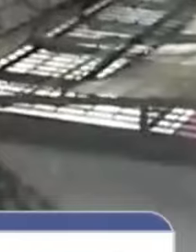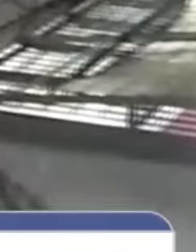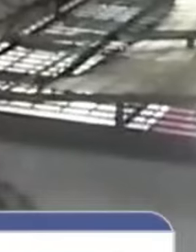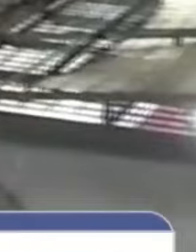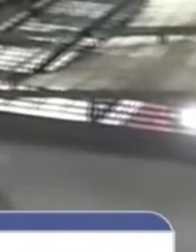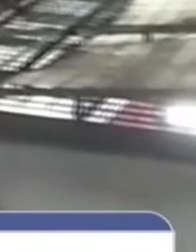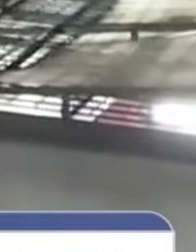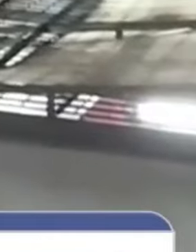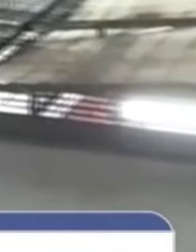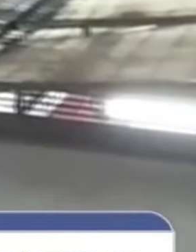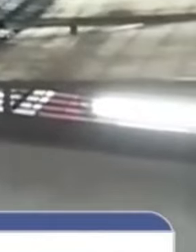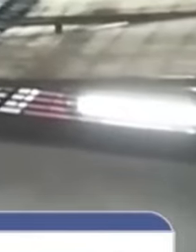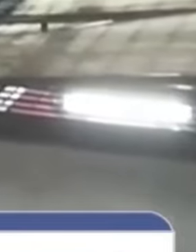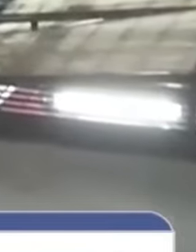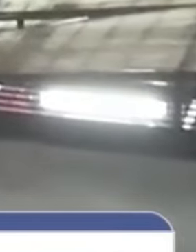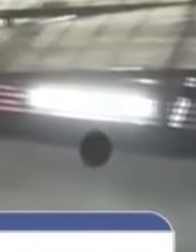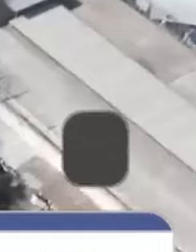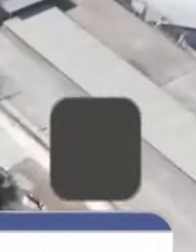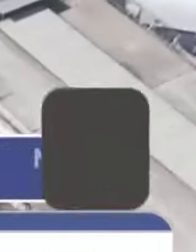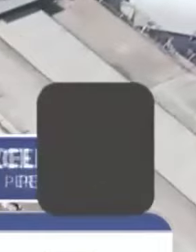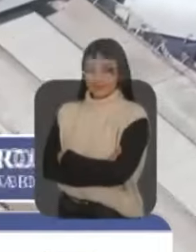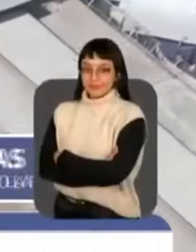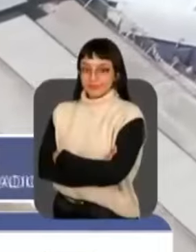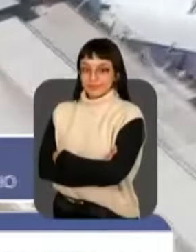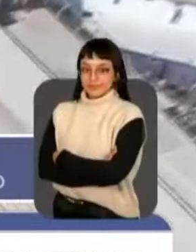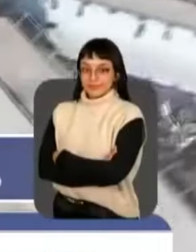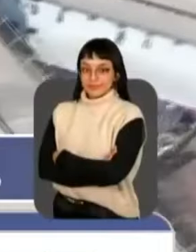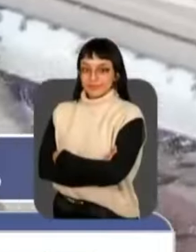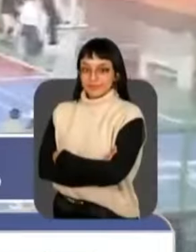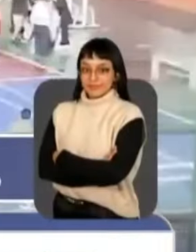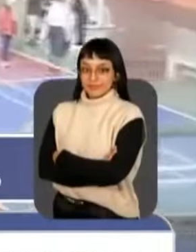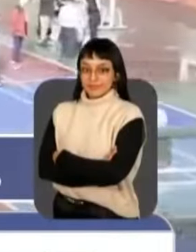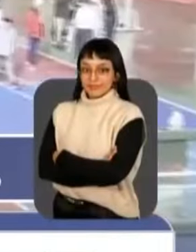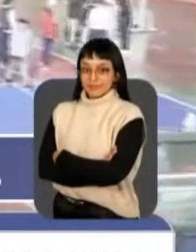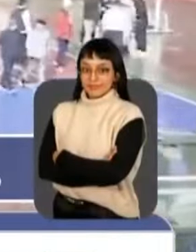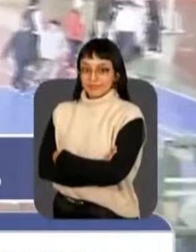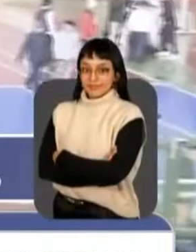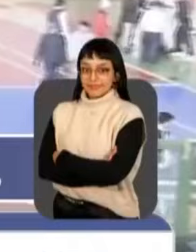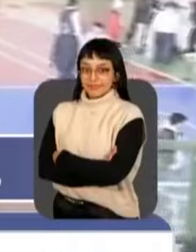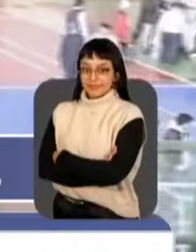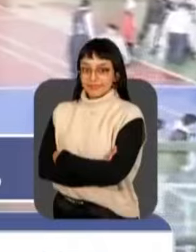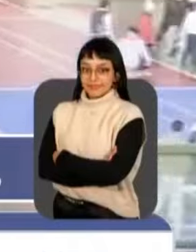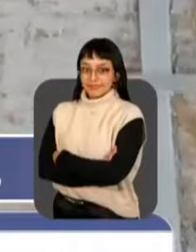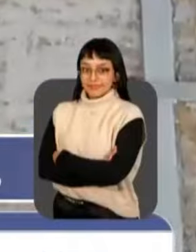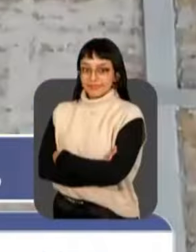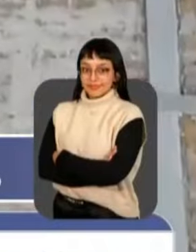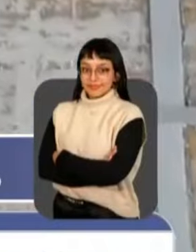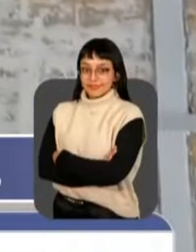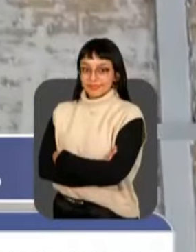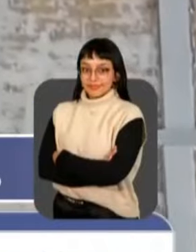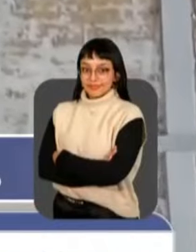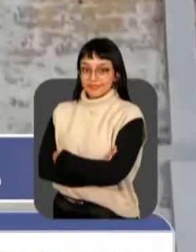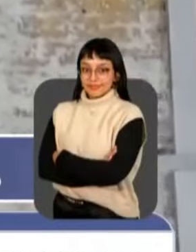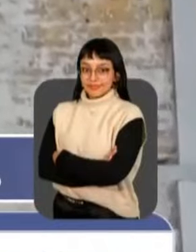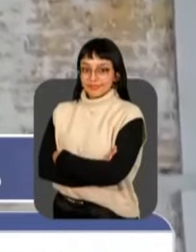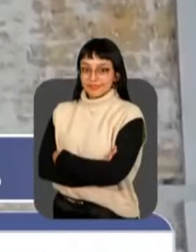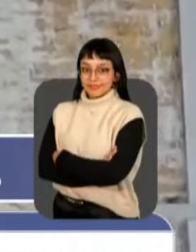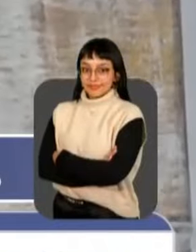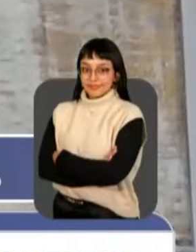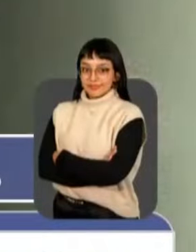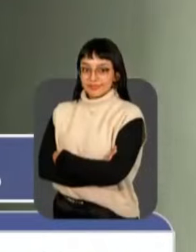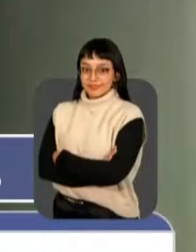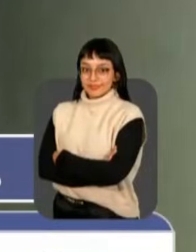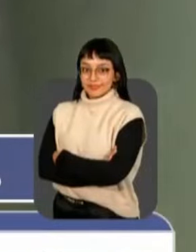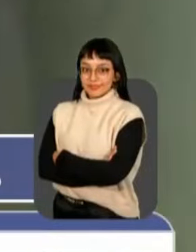considerados de alta peligrosidad según Gendarmería. Hablamos de Daniel Ignacio Jerez Hernández, conocido como el Chico Dani, quien tenía condena hasta 2029